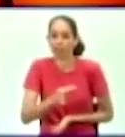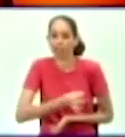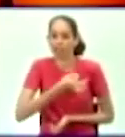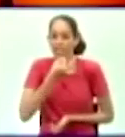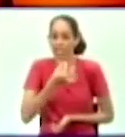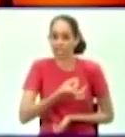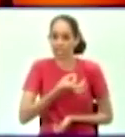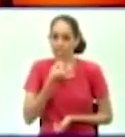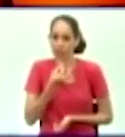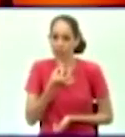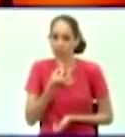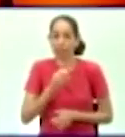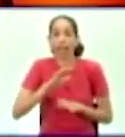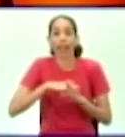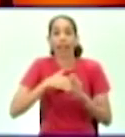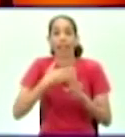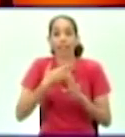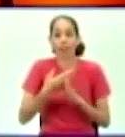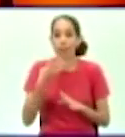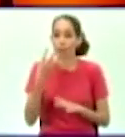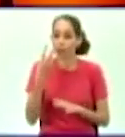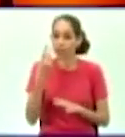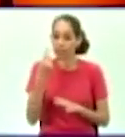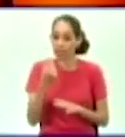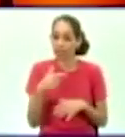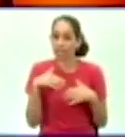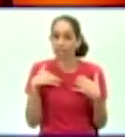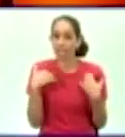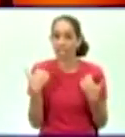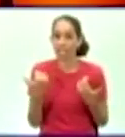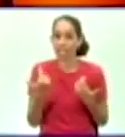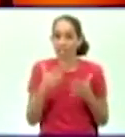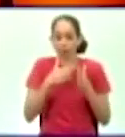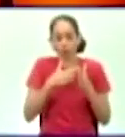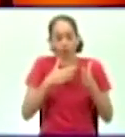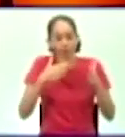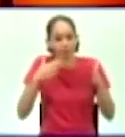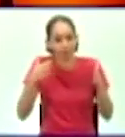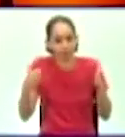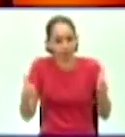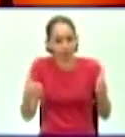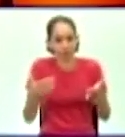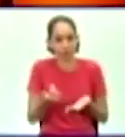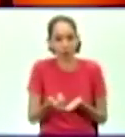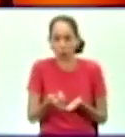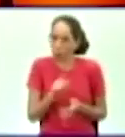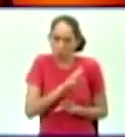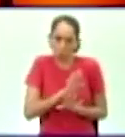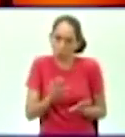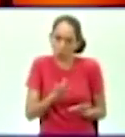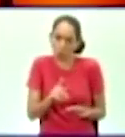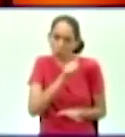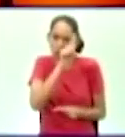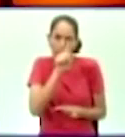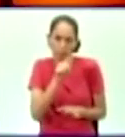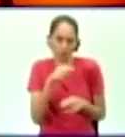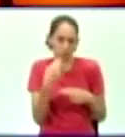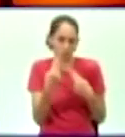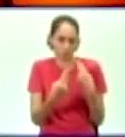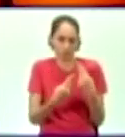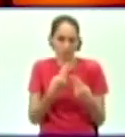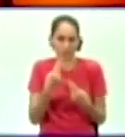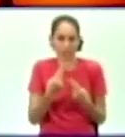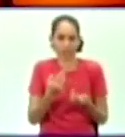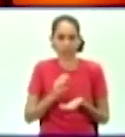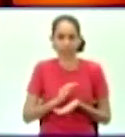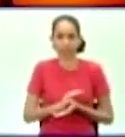Luego, calcular las amplitudes o lo que nos pidan, pueden ser longitudes de